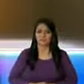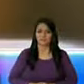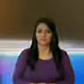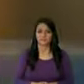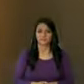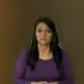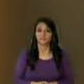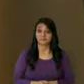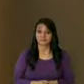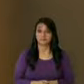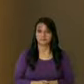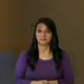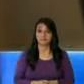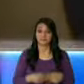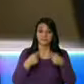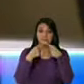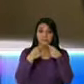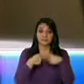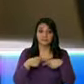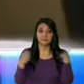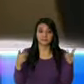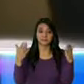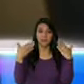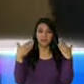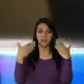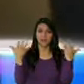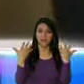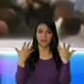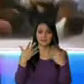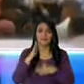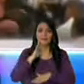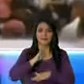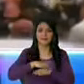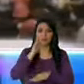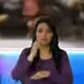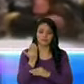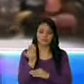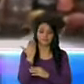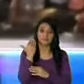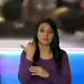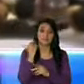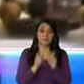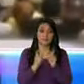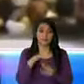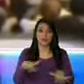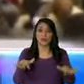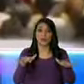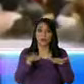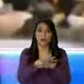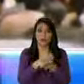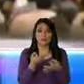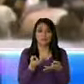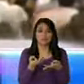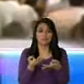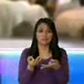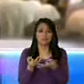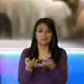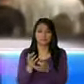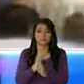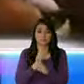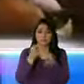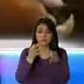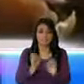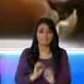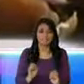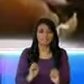La convocatoria del personal municipal responde al sinsabor que señala tiene la población de no saber ¿Cuál es el resultado